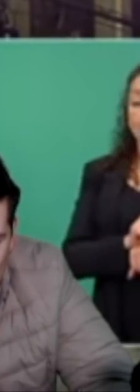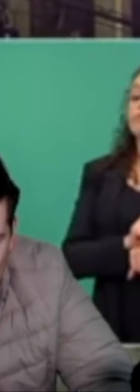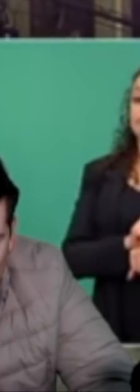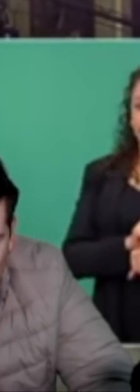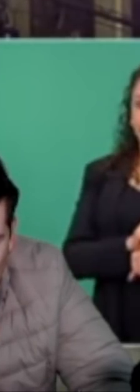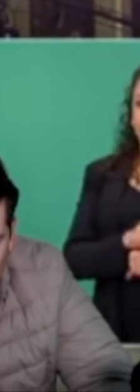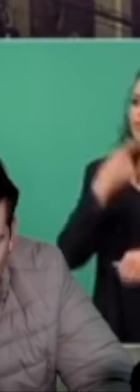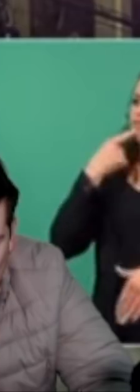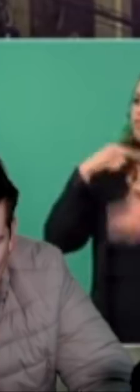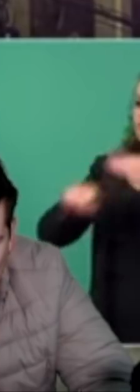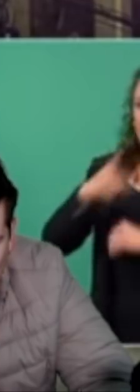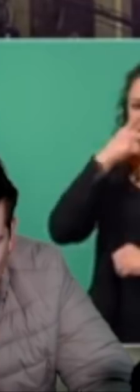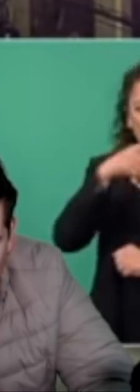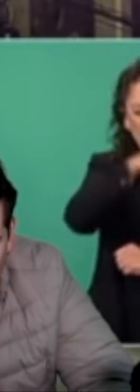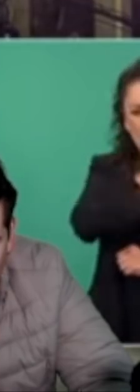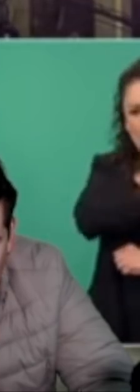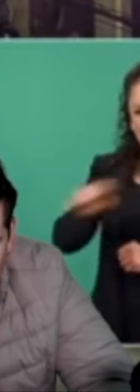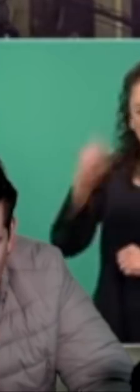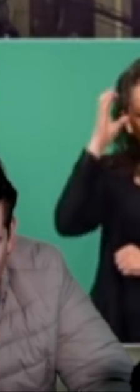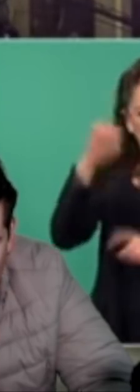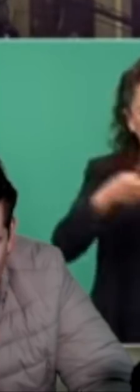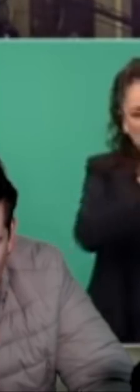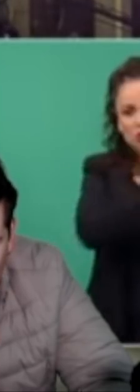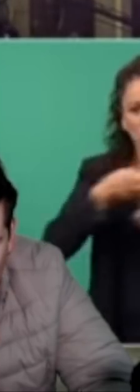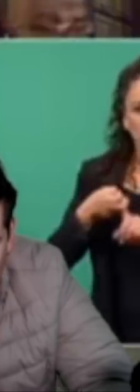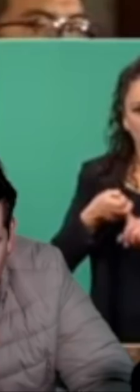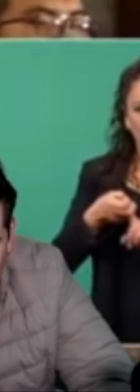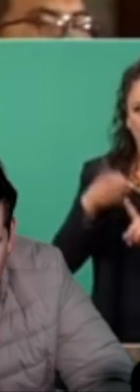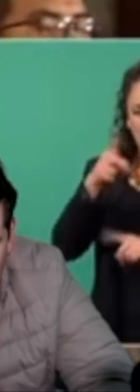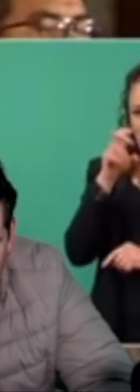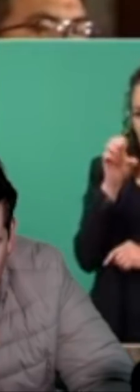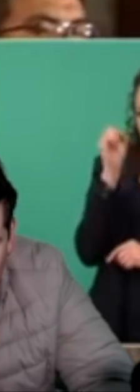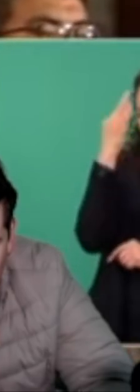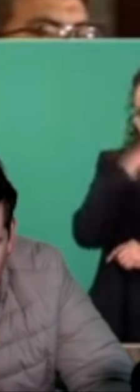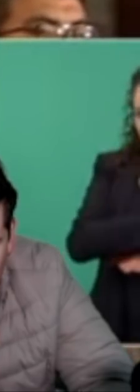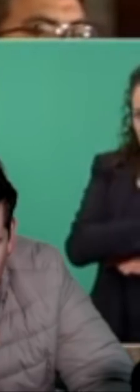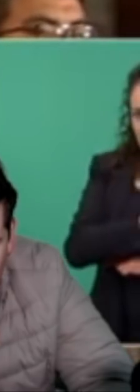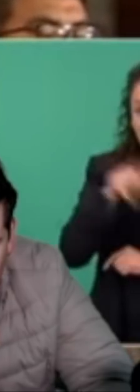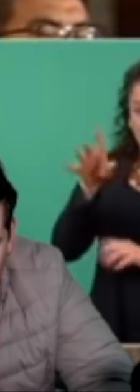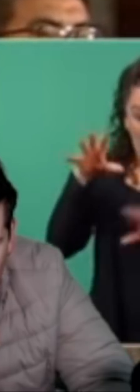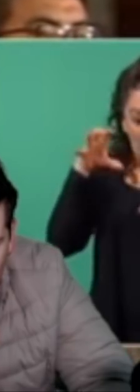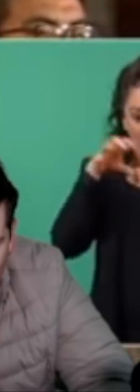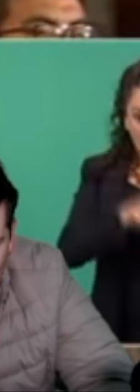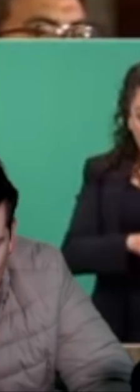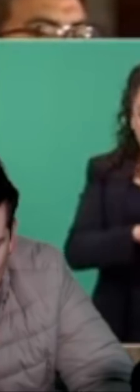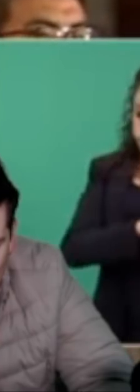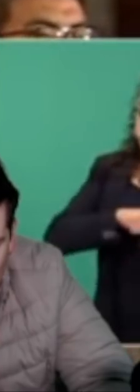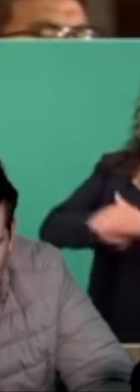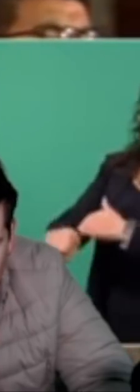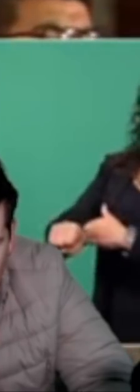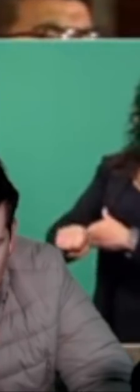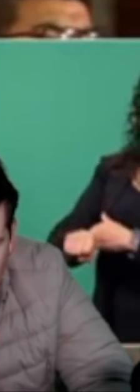secuestro por un cacique de la zona. Ellos son detenidos y torturados, y al cabo de un proceso retorcido